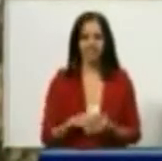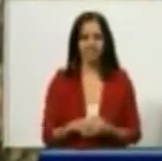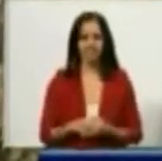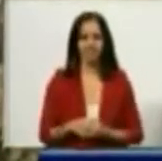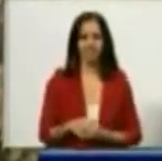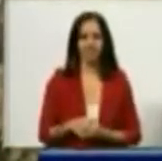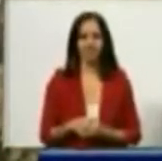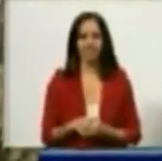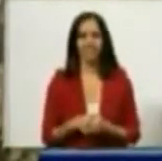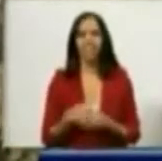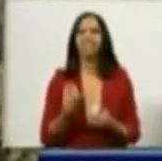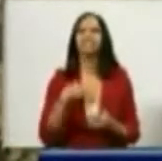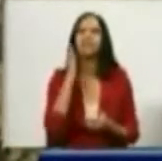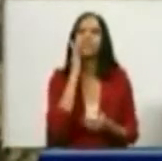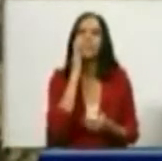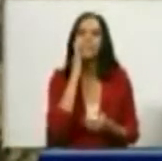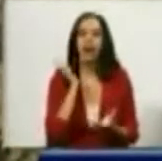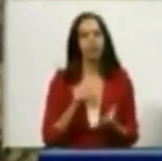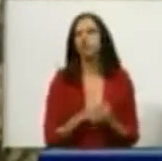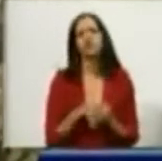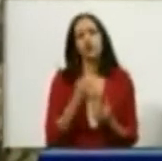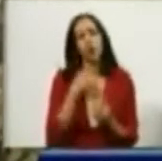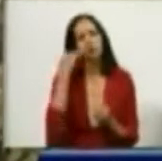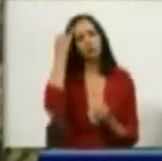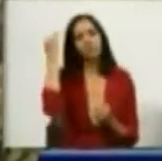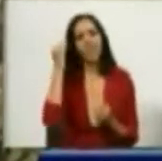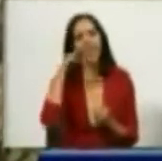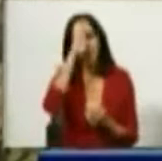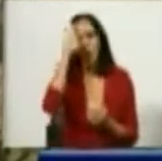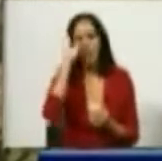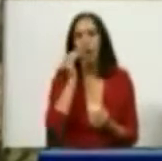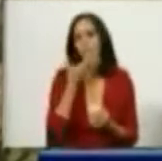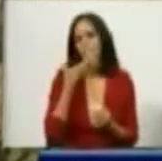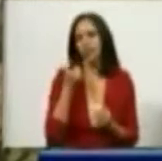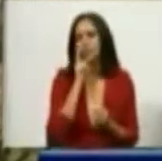y a mi papá se le ocurrió no vamos a ponerle Dios dado que